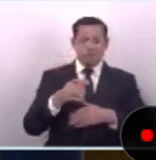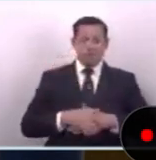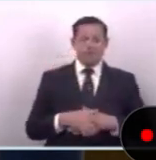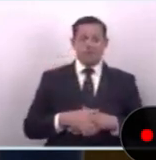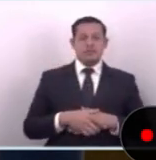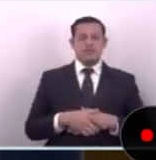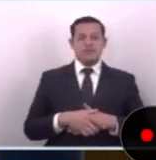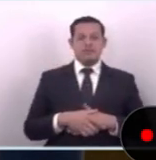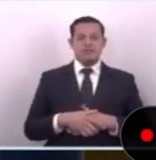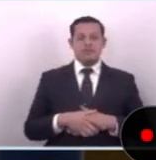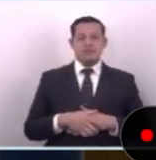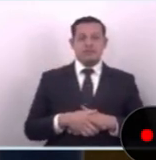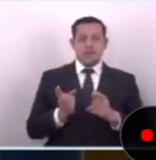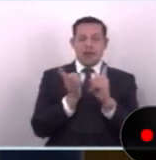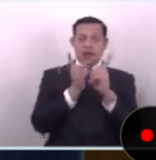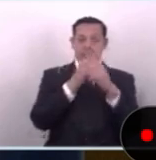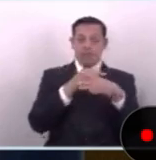sinvergüenzas